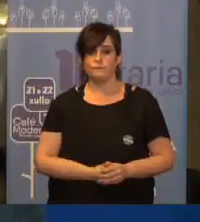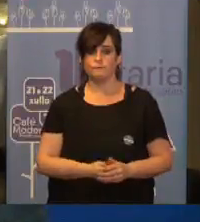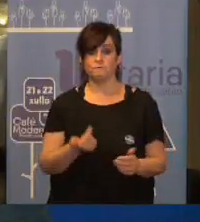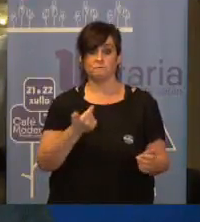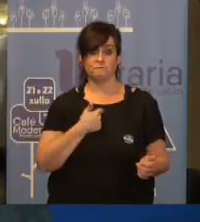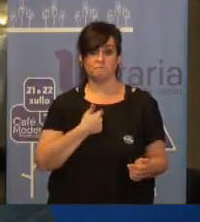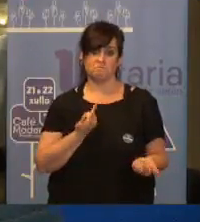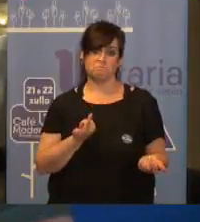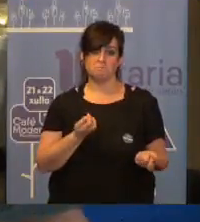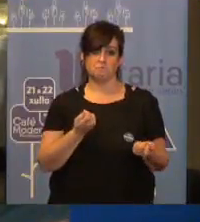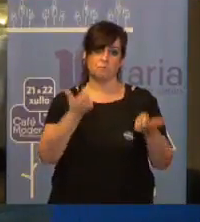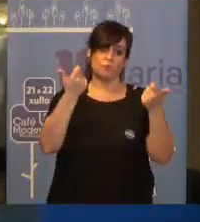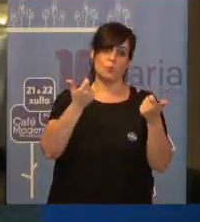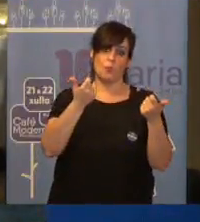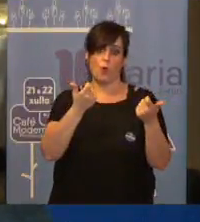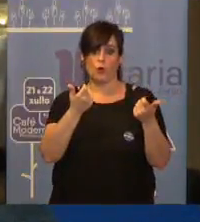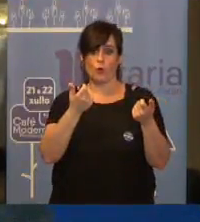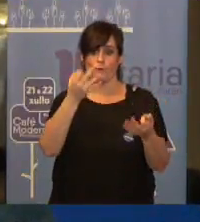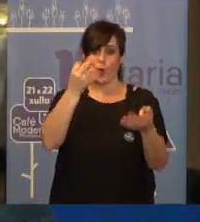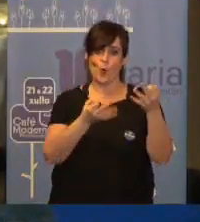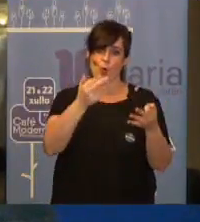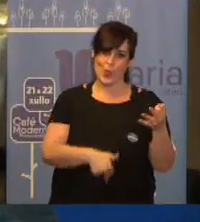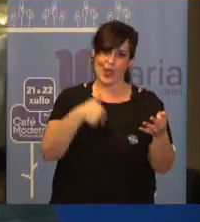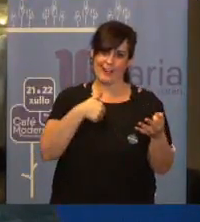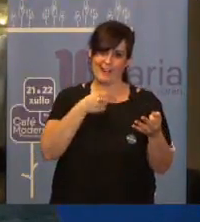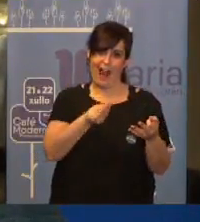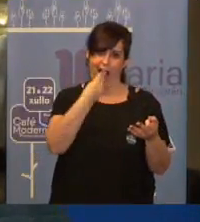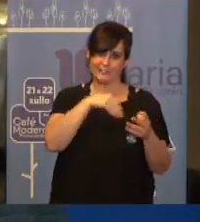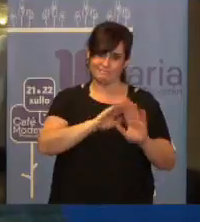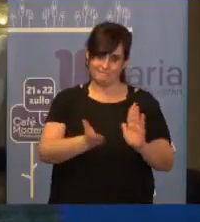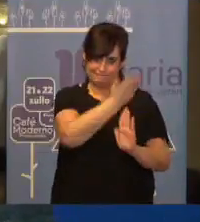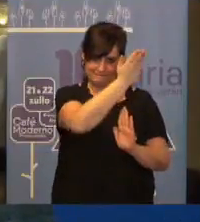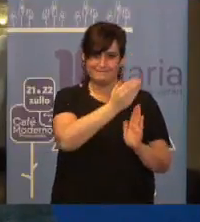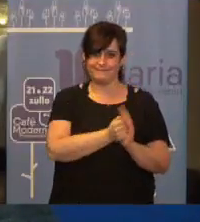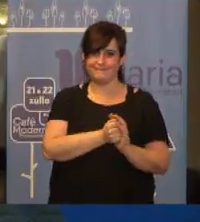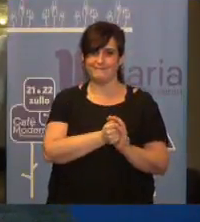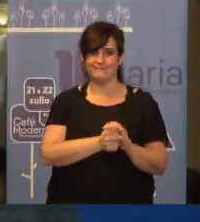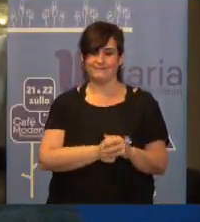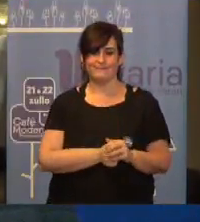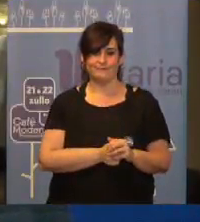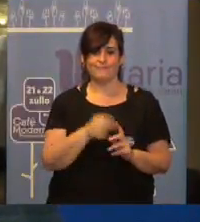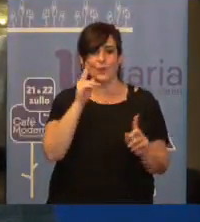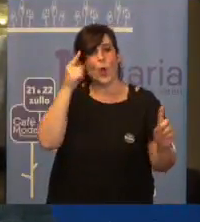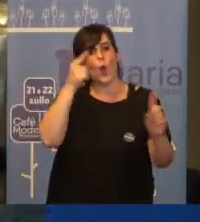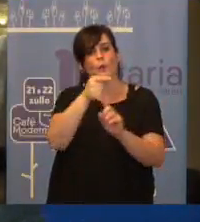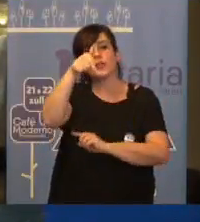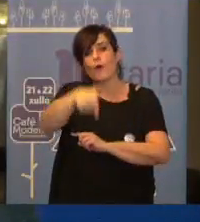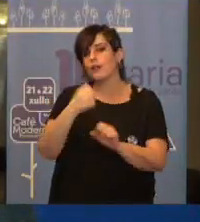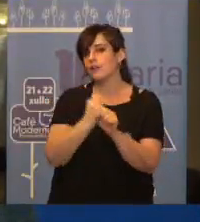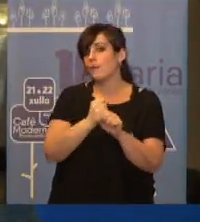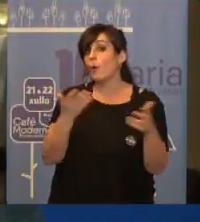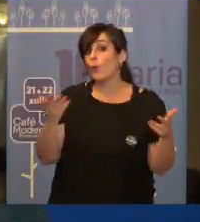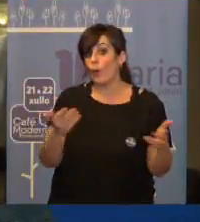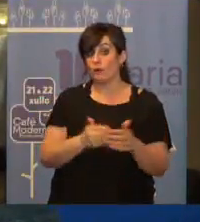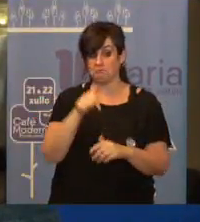saltar moi brevemente deste xuicio máis xenérico ao que son, digamos, as tarefas aquí, non? As tarefas aquí son tarefas